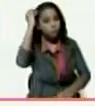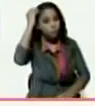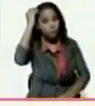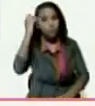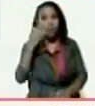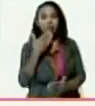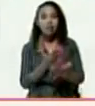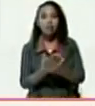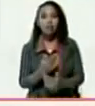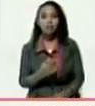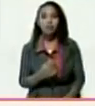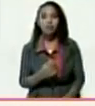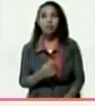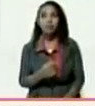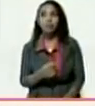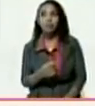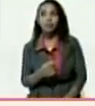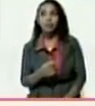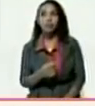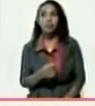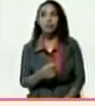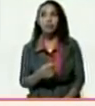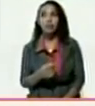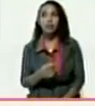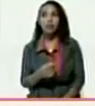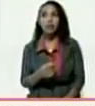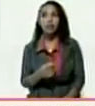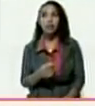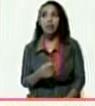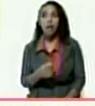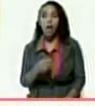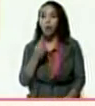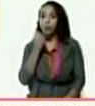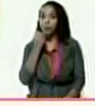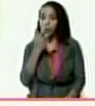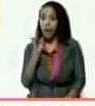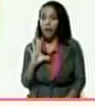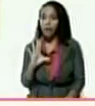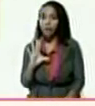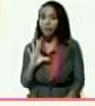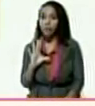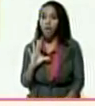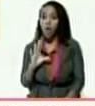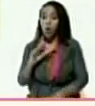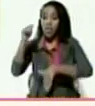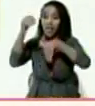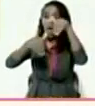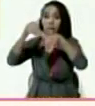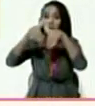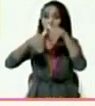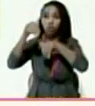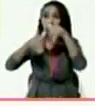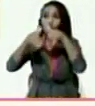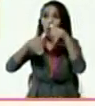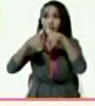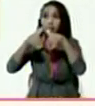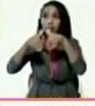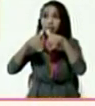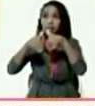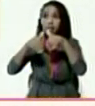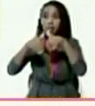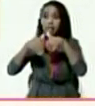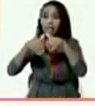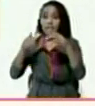Gracias. Gracias, Rafael. Bueno, lo de las elecciones y que